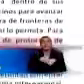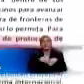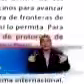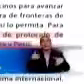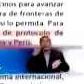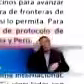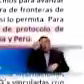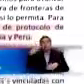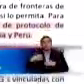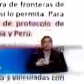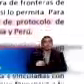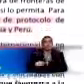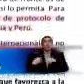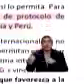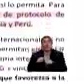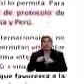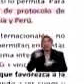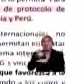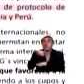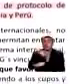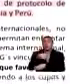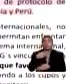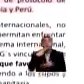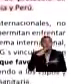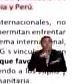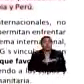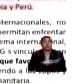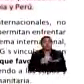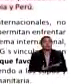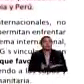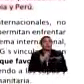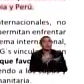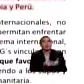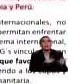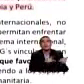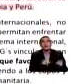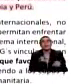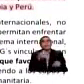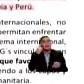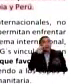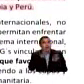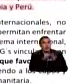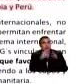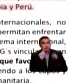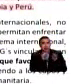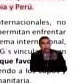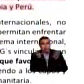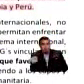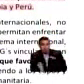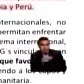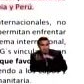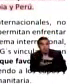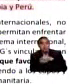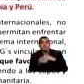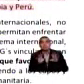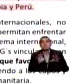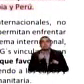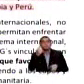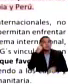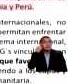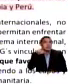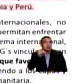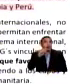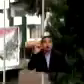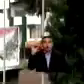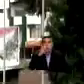pandemia global, y anuncia que el Ecuador presentará en los próximos días una propuesta de protocolo de reapertura de fronteras que será puesta en consideración